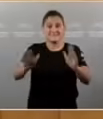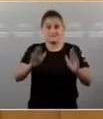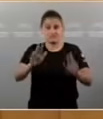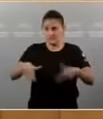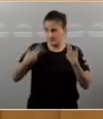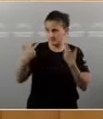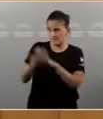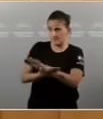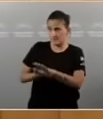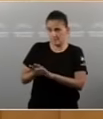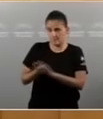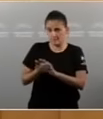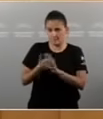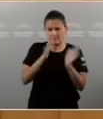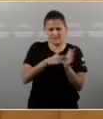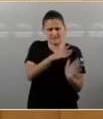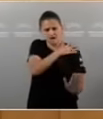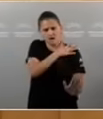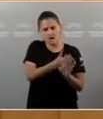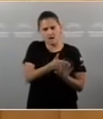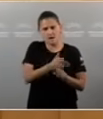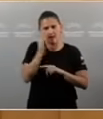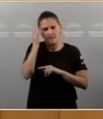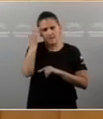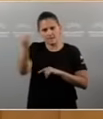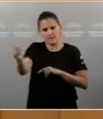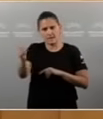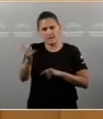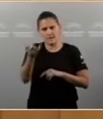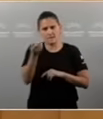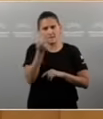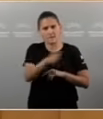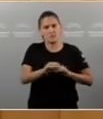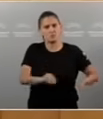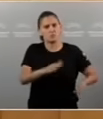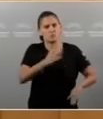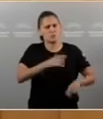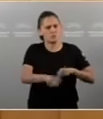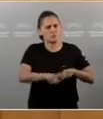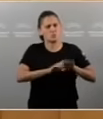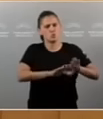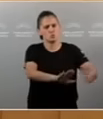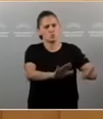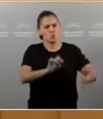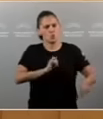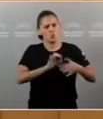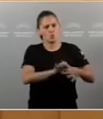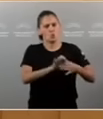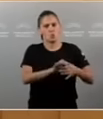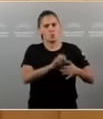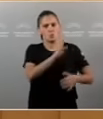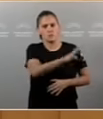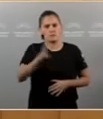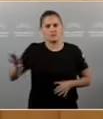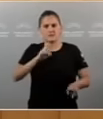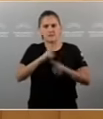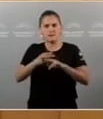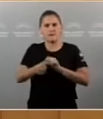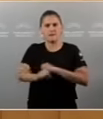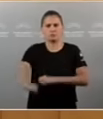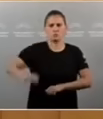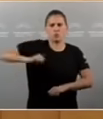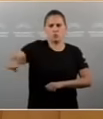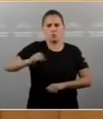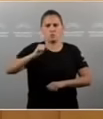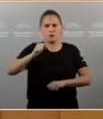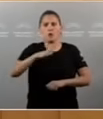Permítanme facer unha breve cronoloxía dunha iniciativa moi estilo Rueda, moi estilo Partido Popular, que serían estas iniciativas foguete.